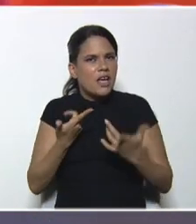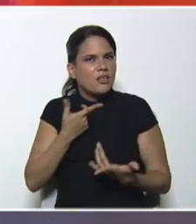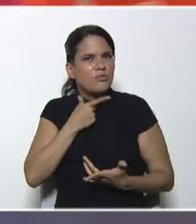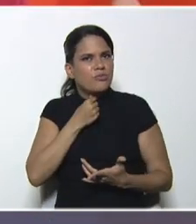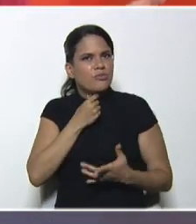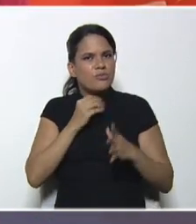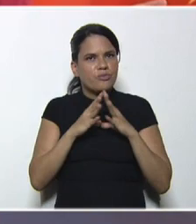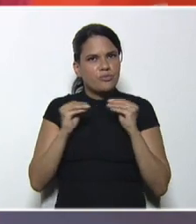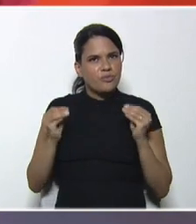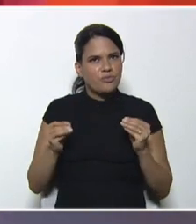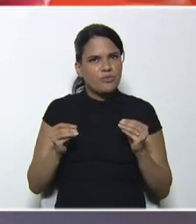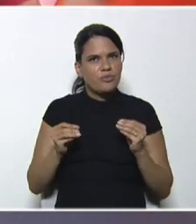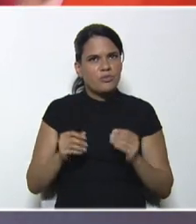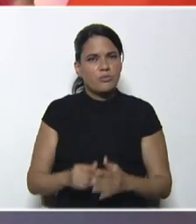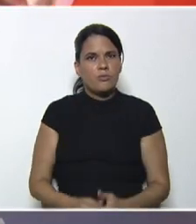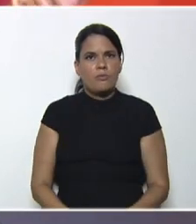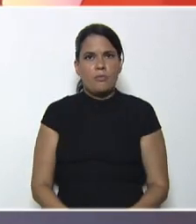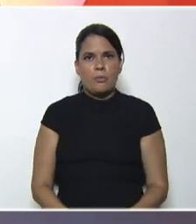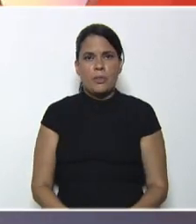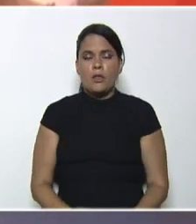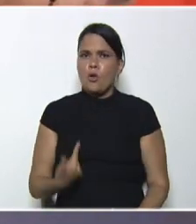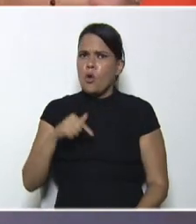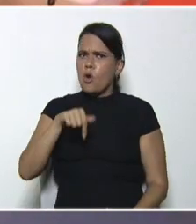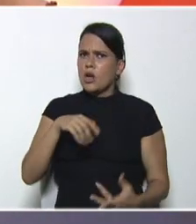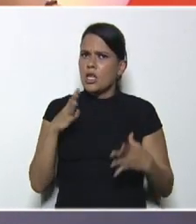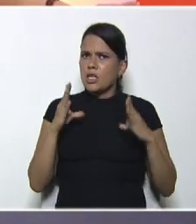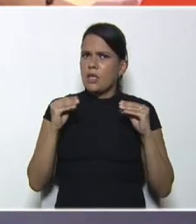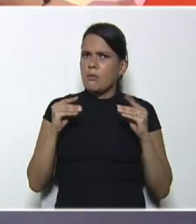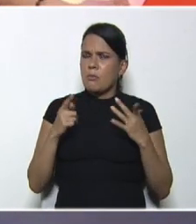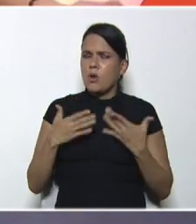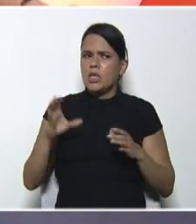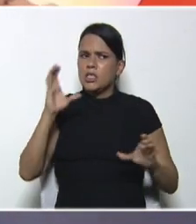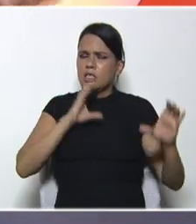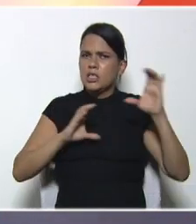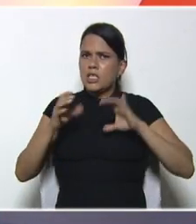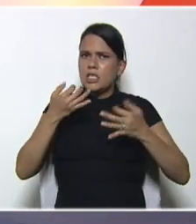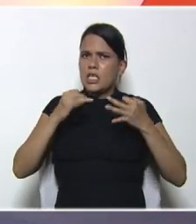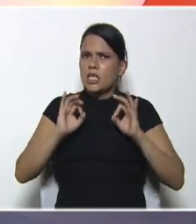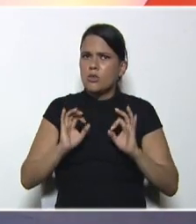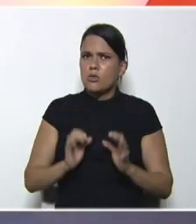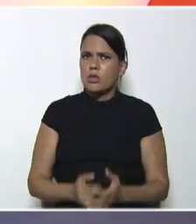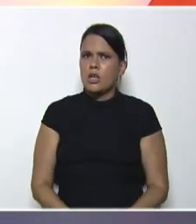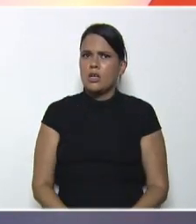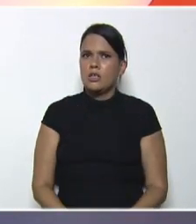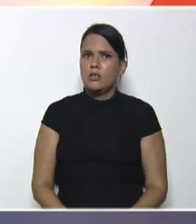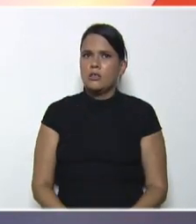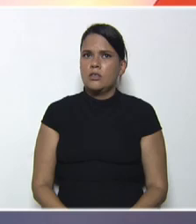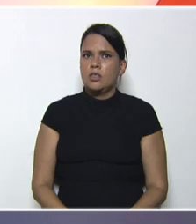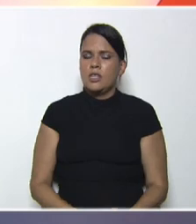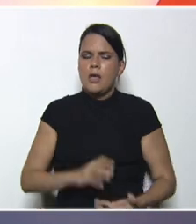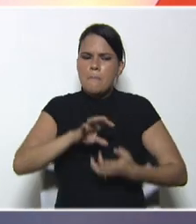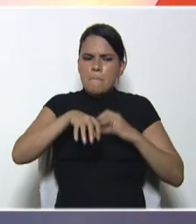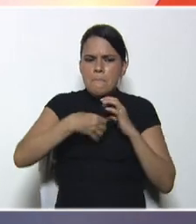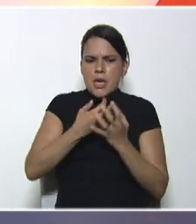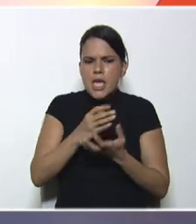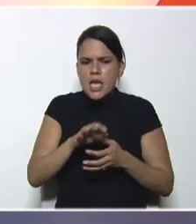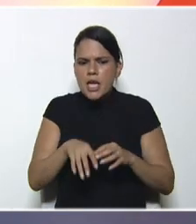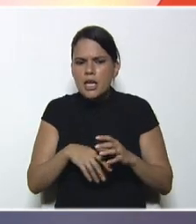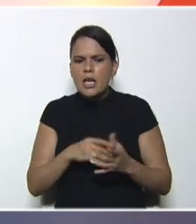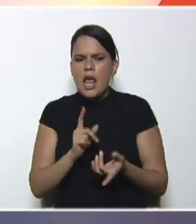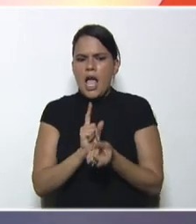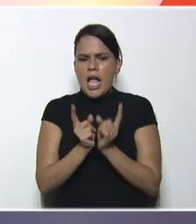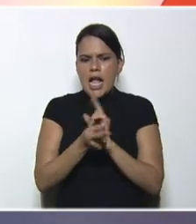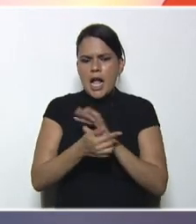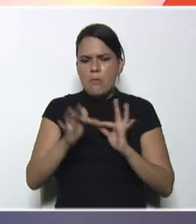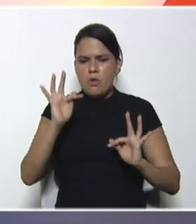no se aleja de lo que es la biología, porque acabamos de hablar en ciencias naturales acerca de mezclas, interacción, cambio